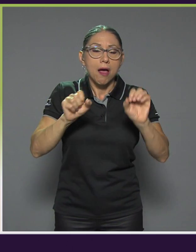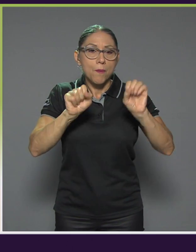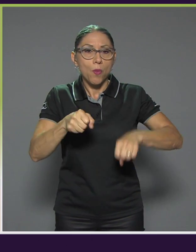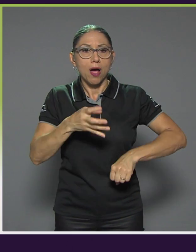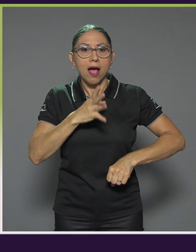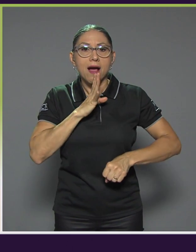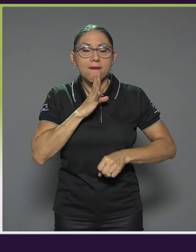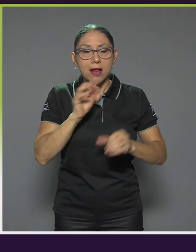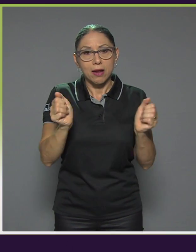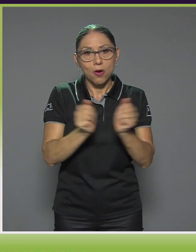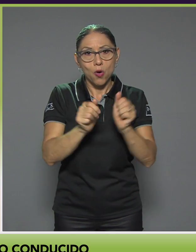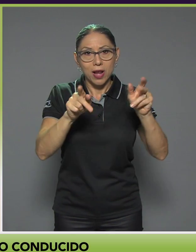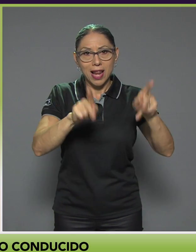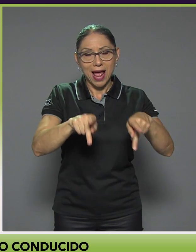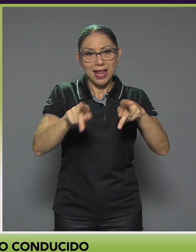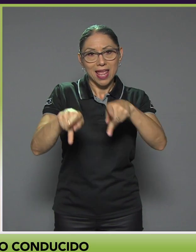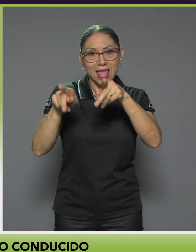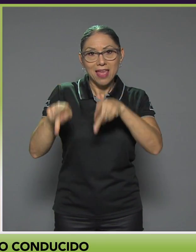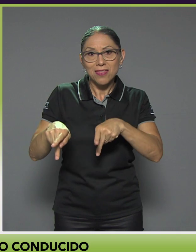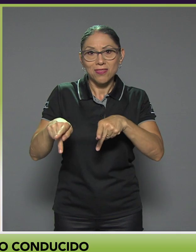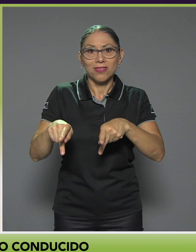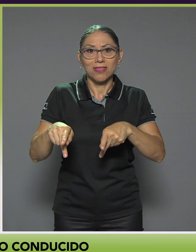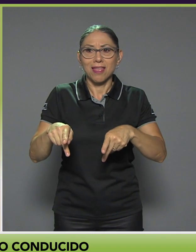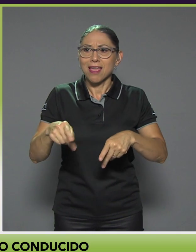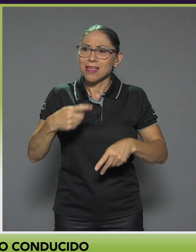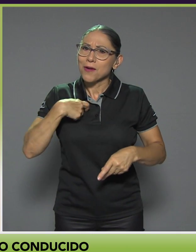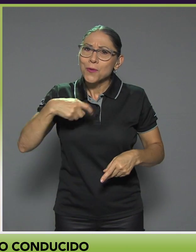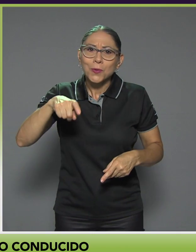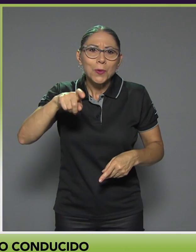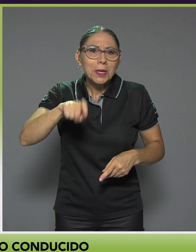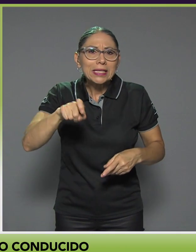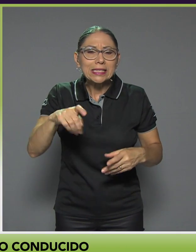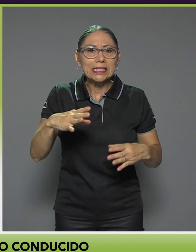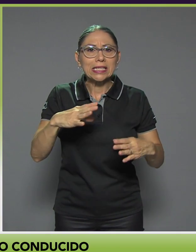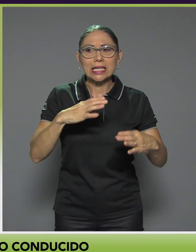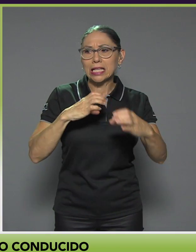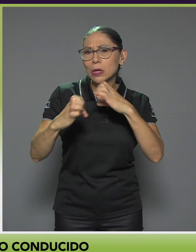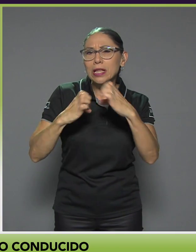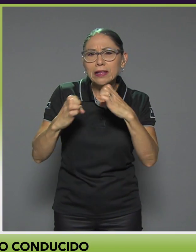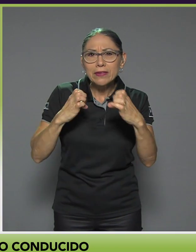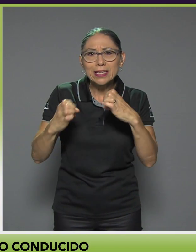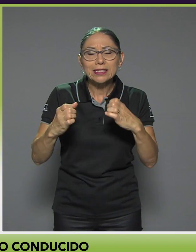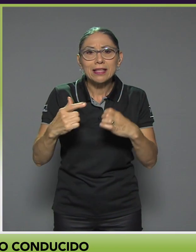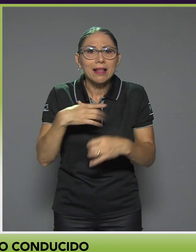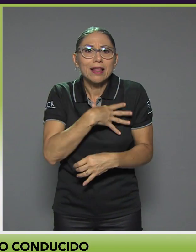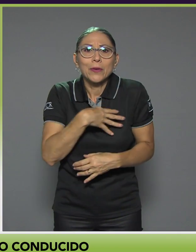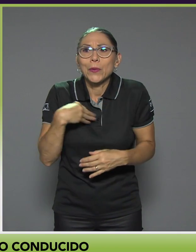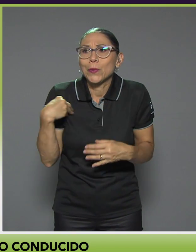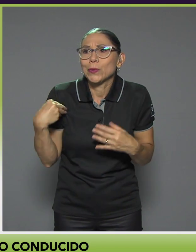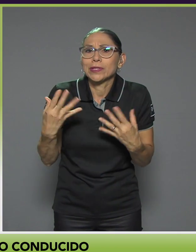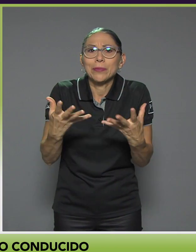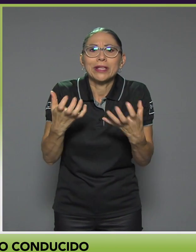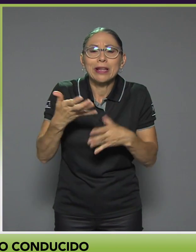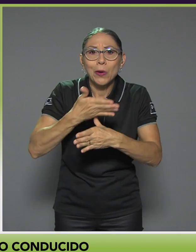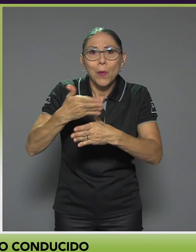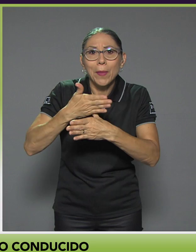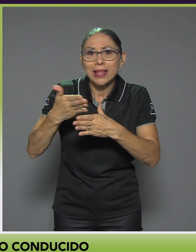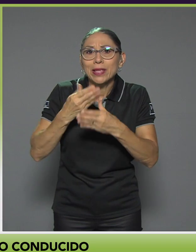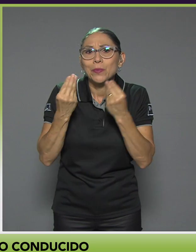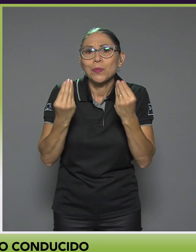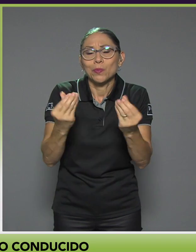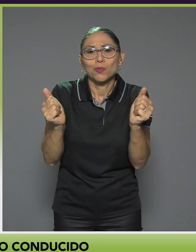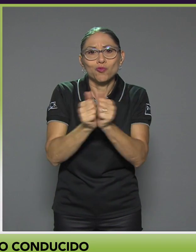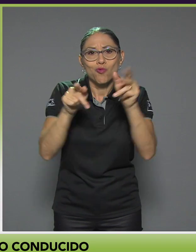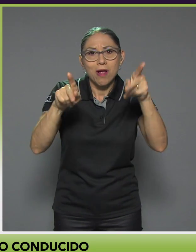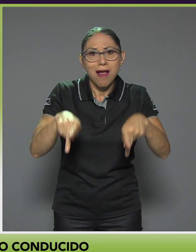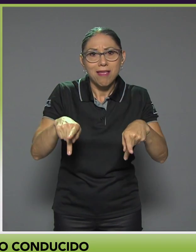unos necesitan una entrevista que no le gusta más construir y compartir mucho con la gente más que te ayuda